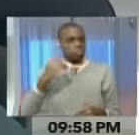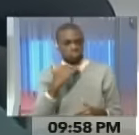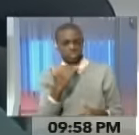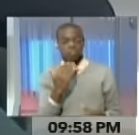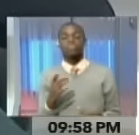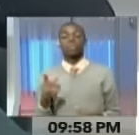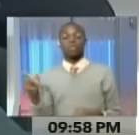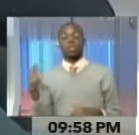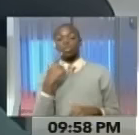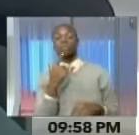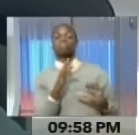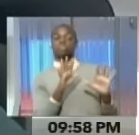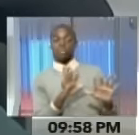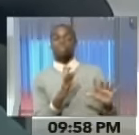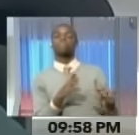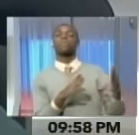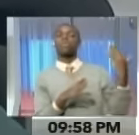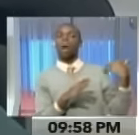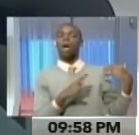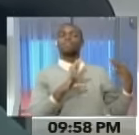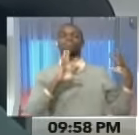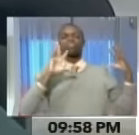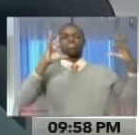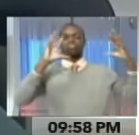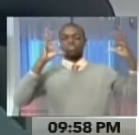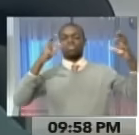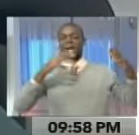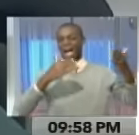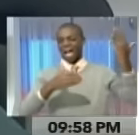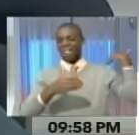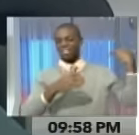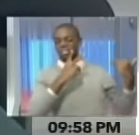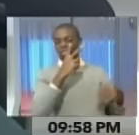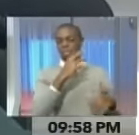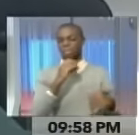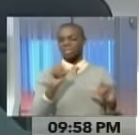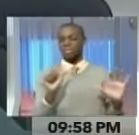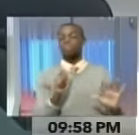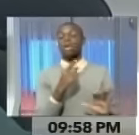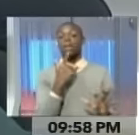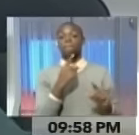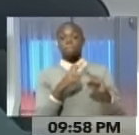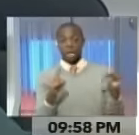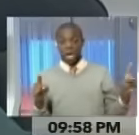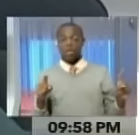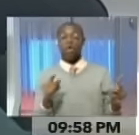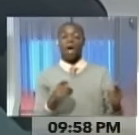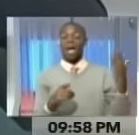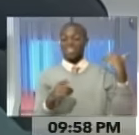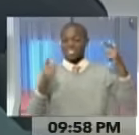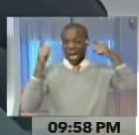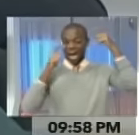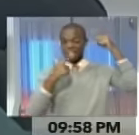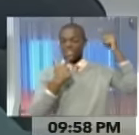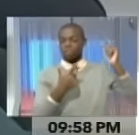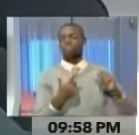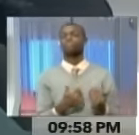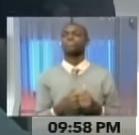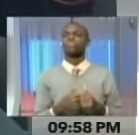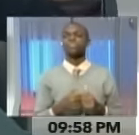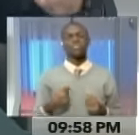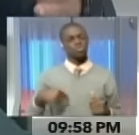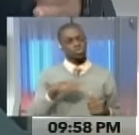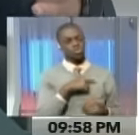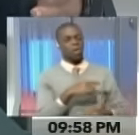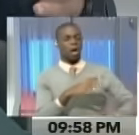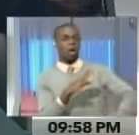violentos en todo el país y Chávez dijo una frase que yo creo que es sumamente importante en esa en esa en esa oportunidad Chávez dijo hay que tratar de que